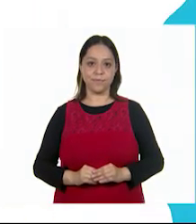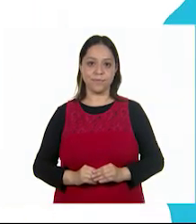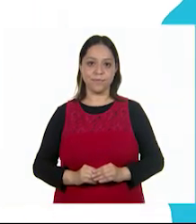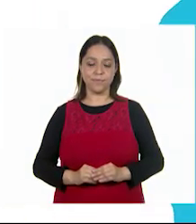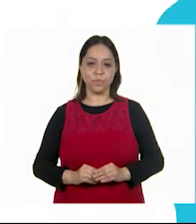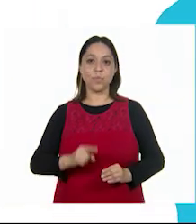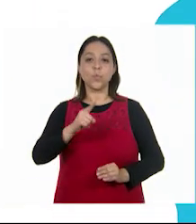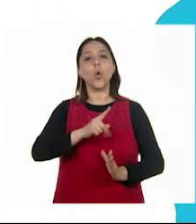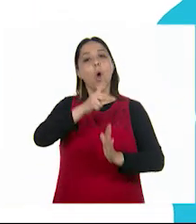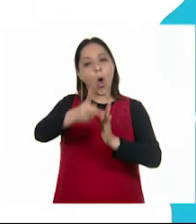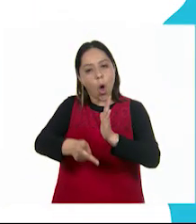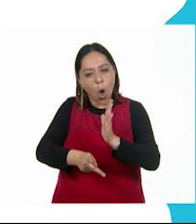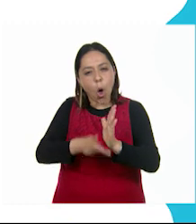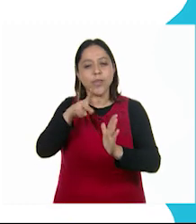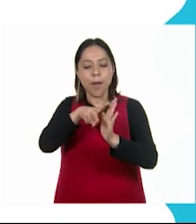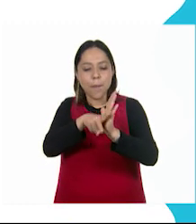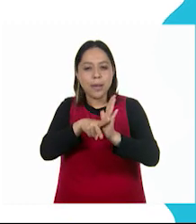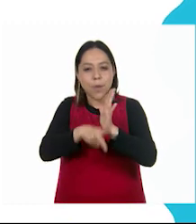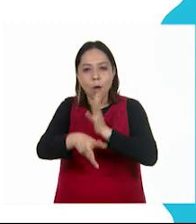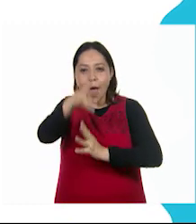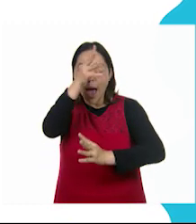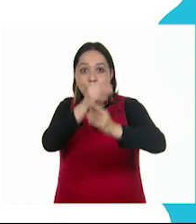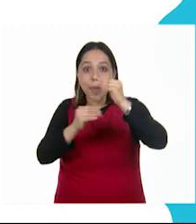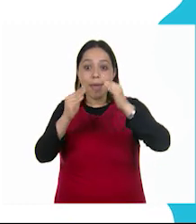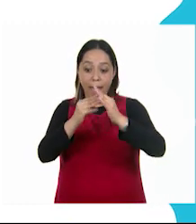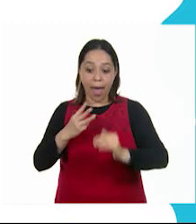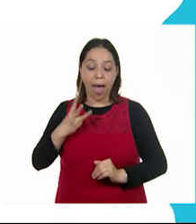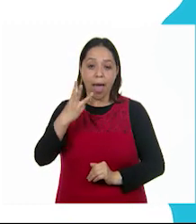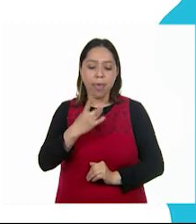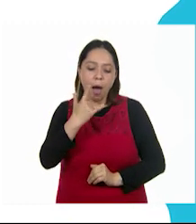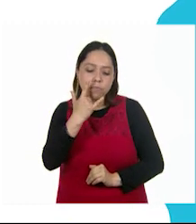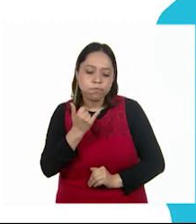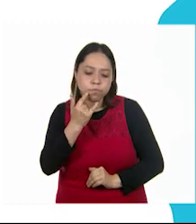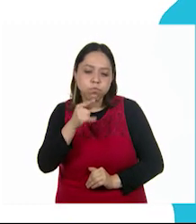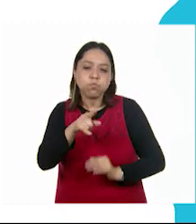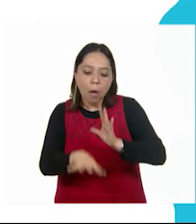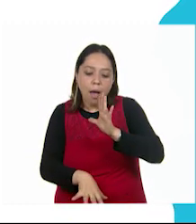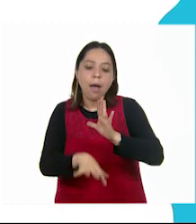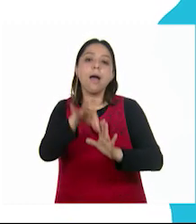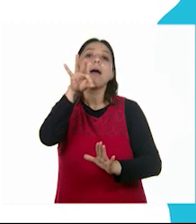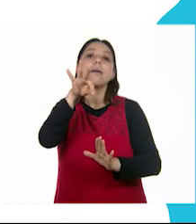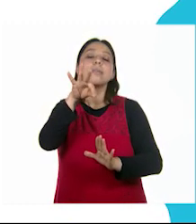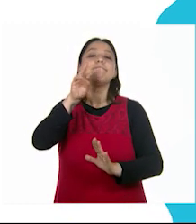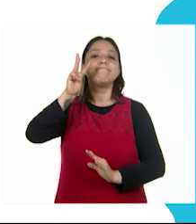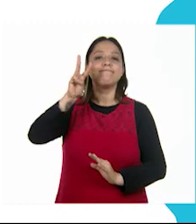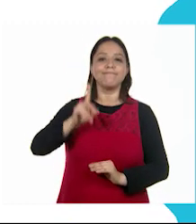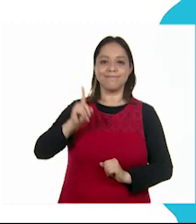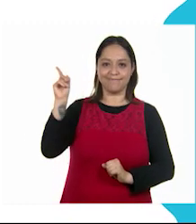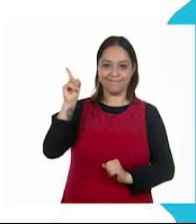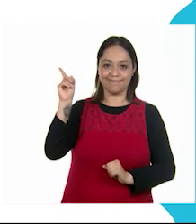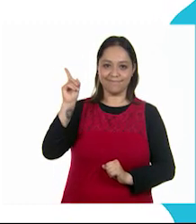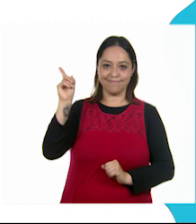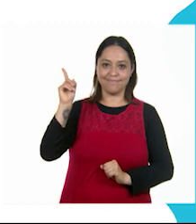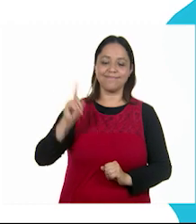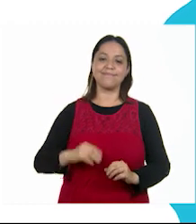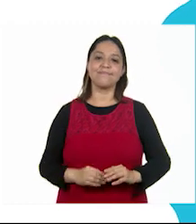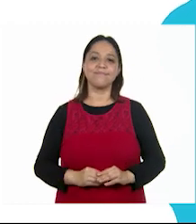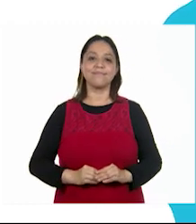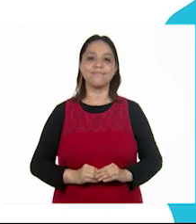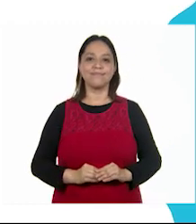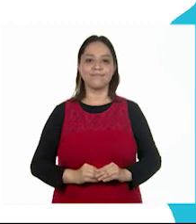Si quieres volver a ver los programas de Aprende en Casa 3, los puedes encontrar en la siguiente liga. Aprende en Casa